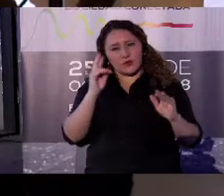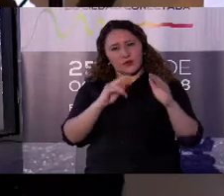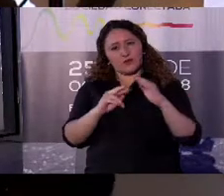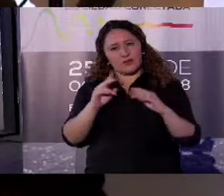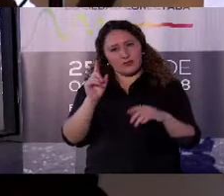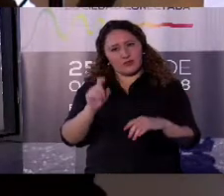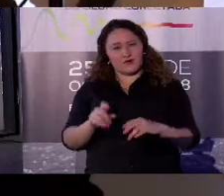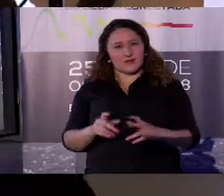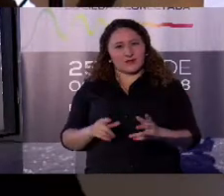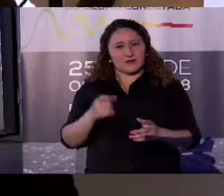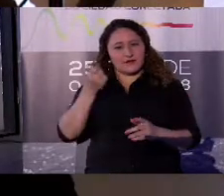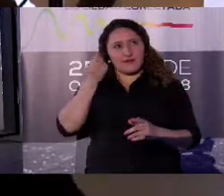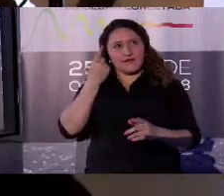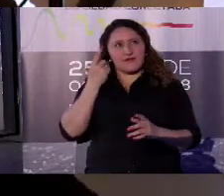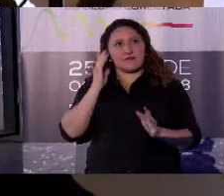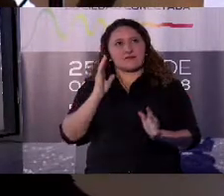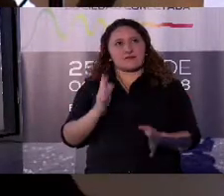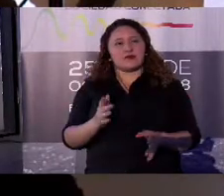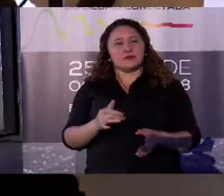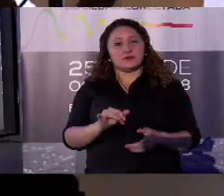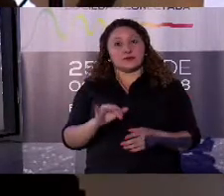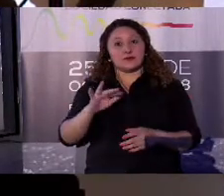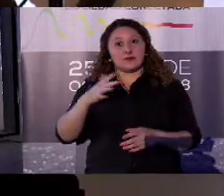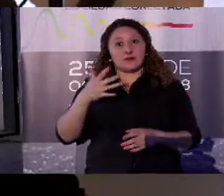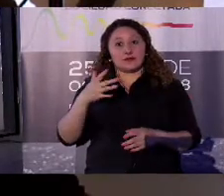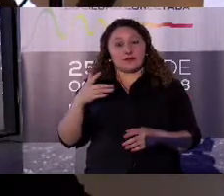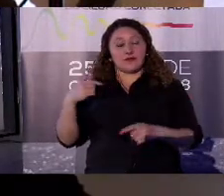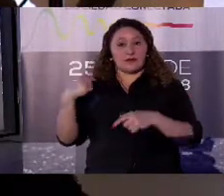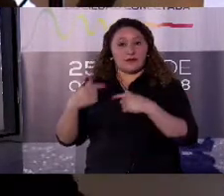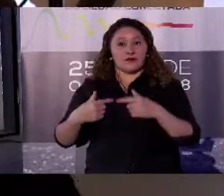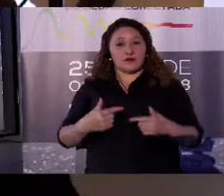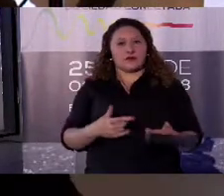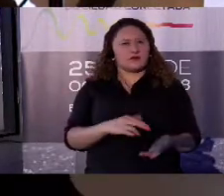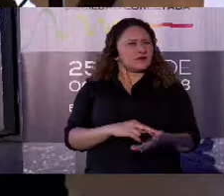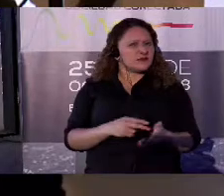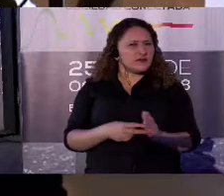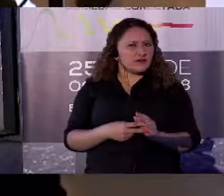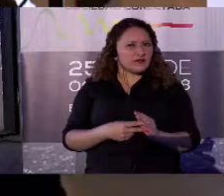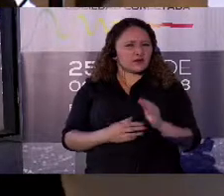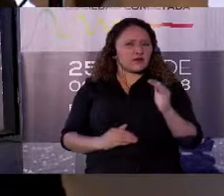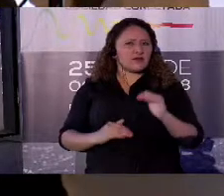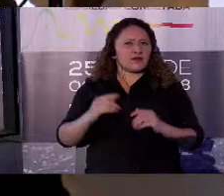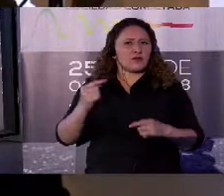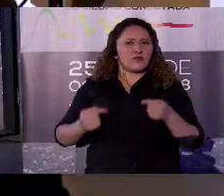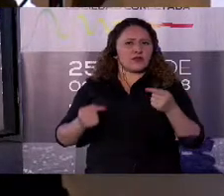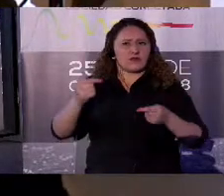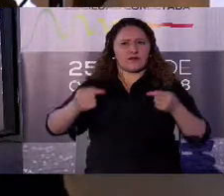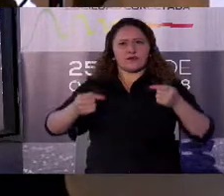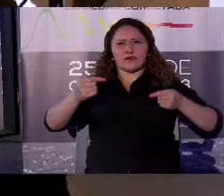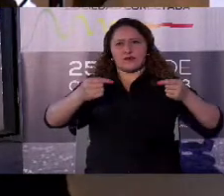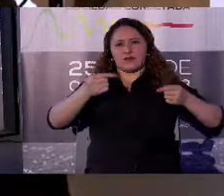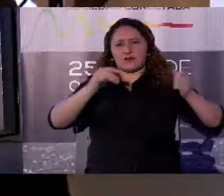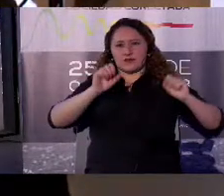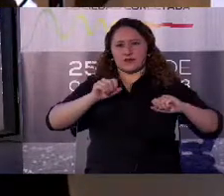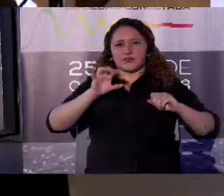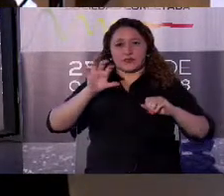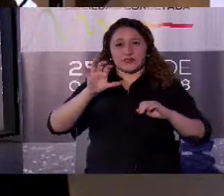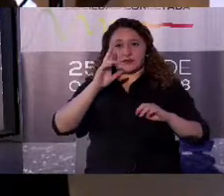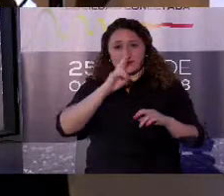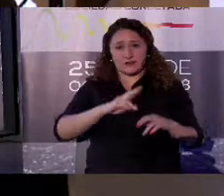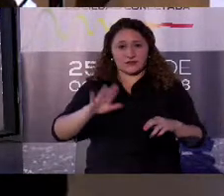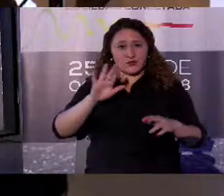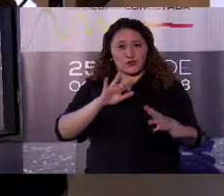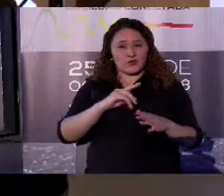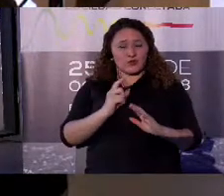eso, que quinta generación es acerca de la competitividad del país, de la competitividad nacional.